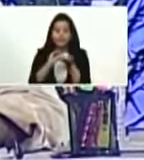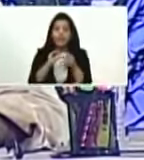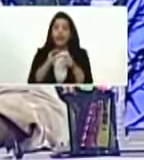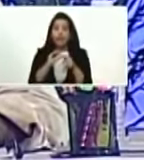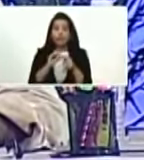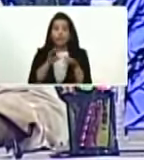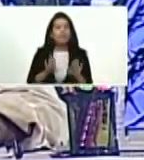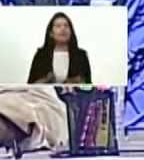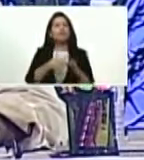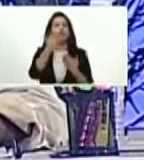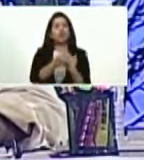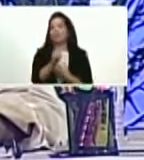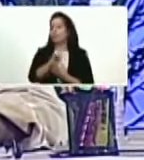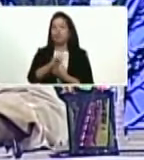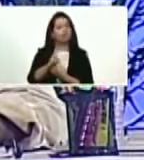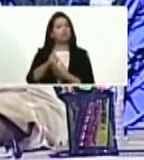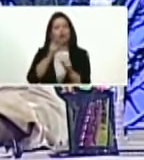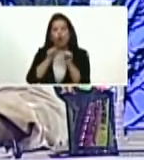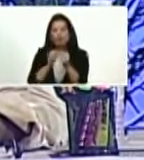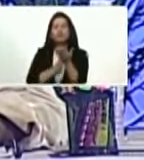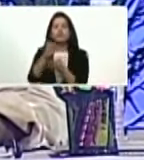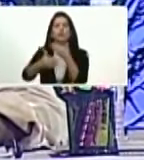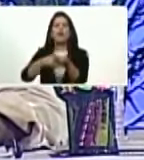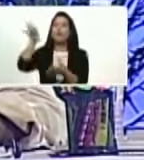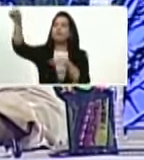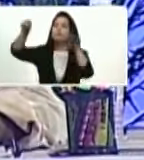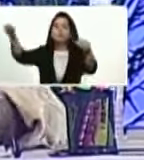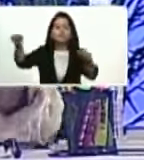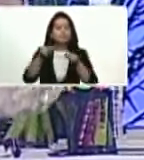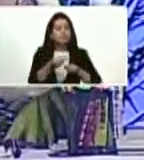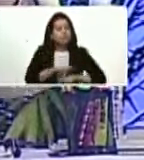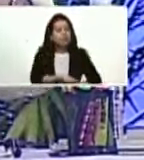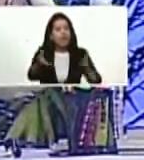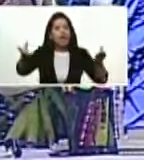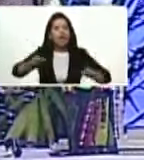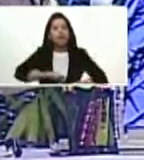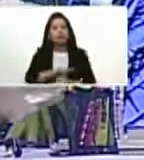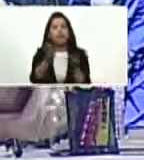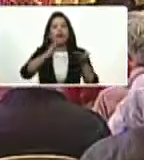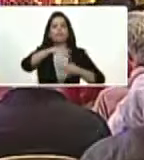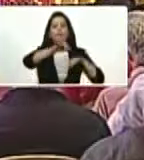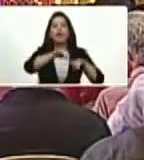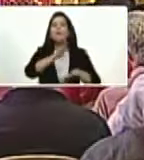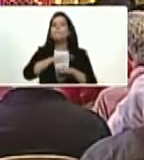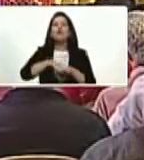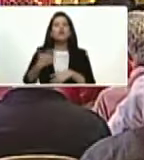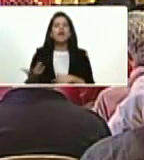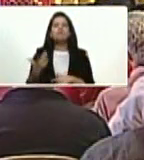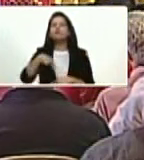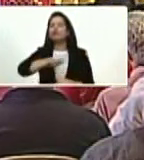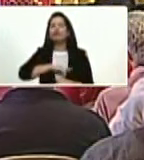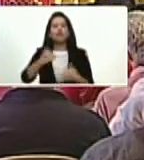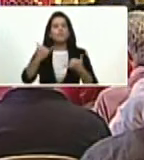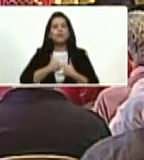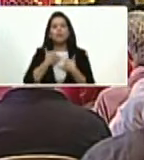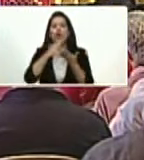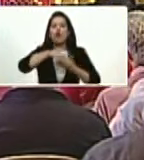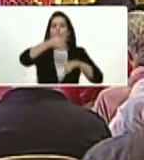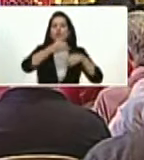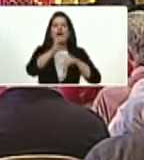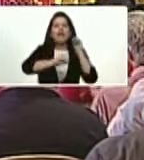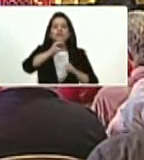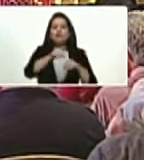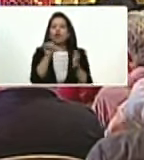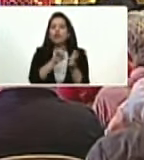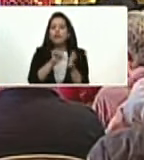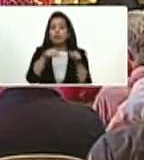parar. Eso va a seguir, mira, viento en popa, porque las computadoras las hacemos en Venezuela y tenemos que seguir haciendo las computadoras de nuestros